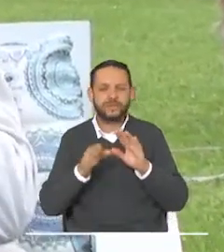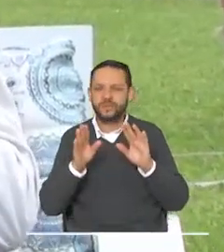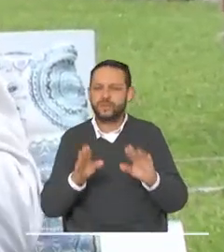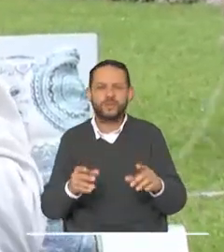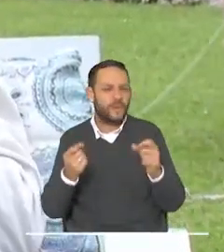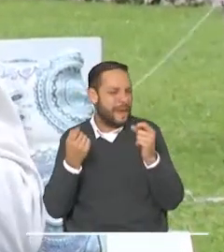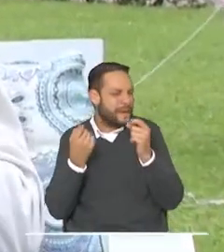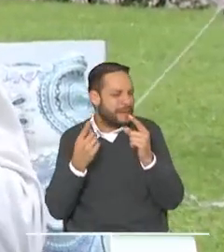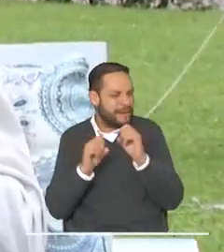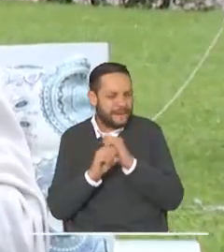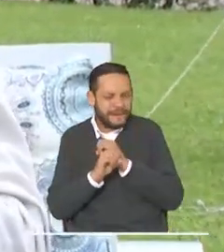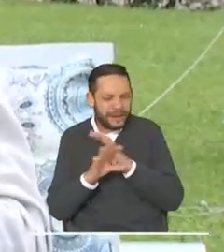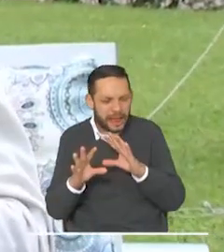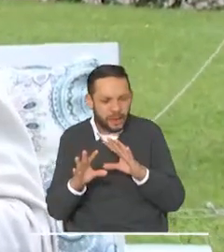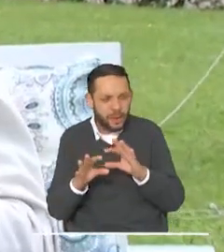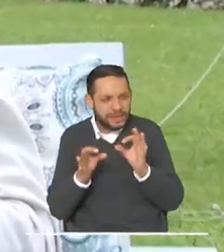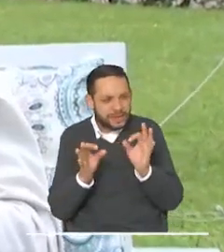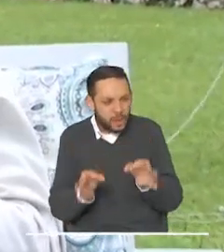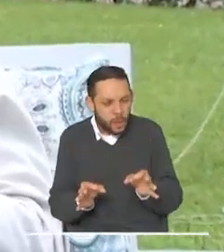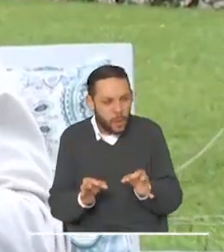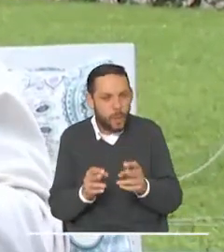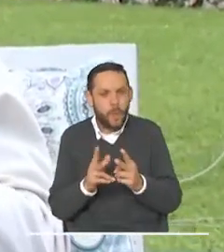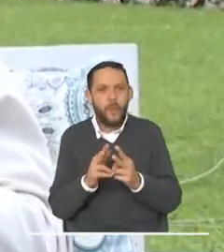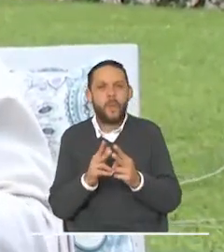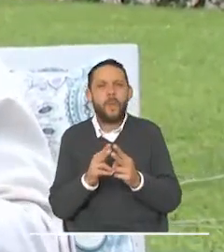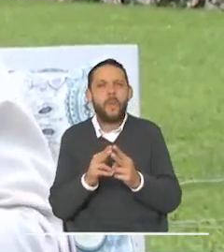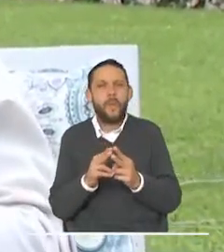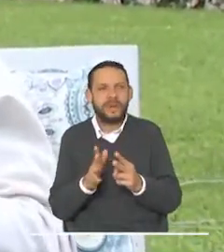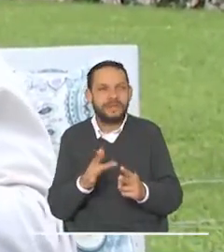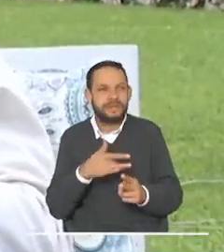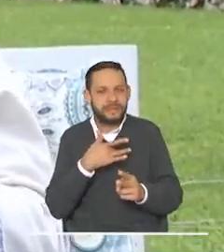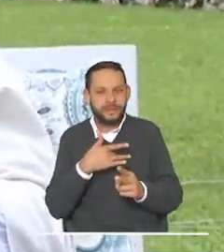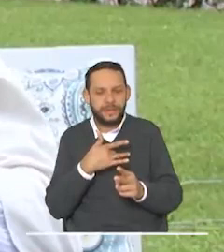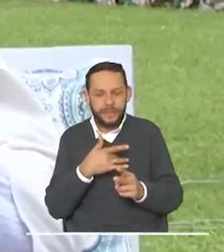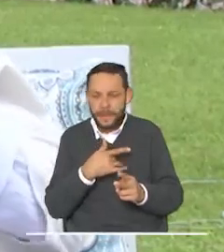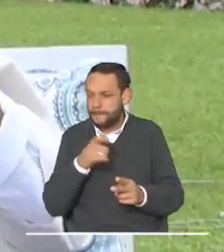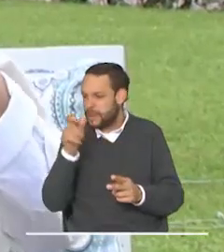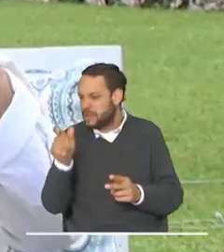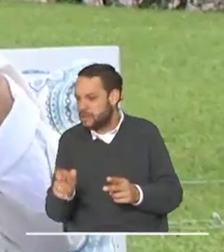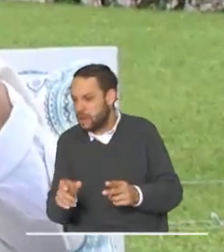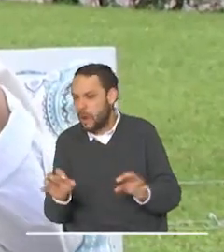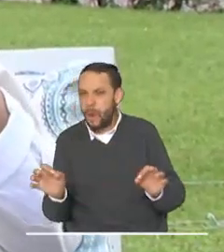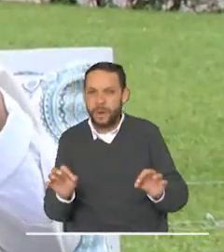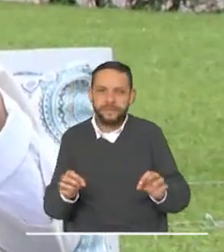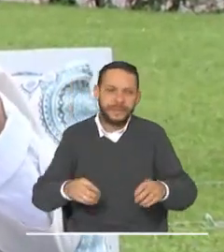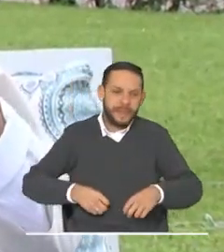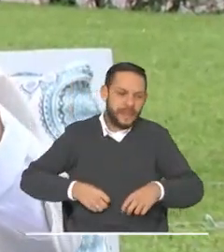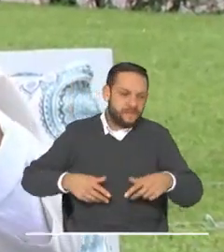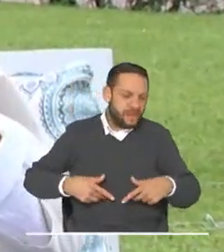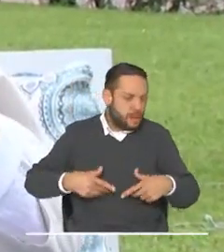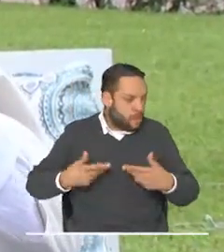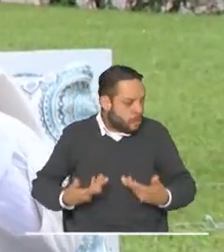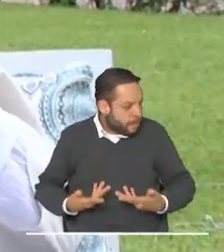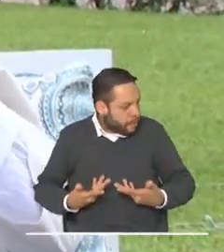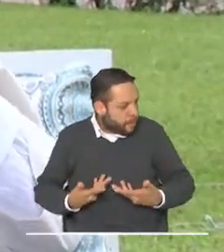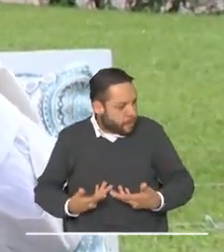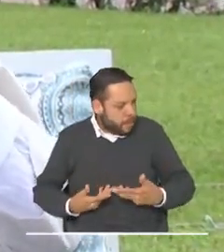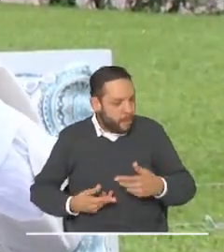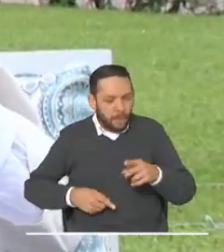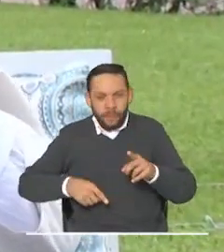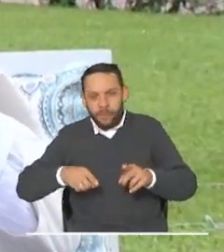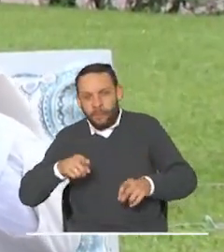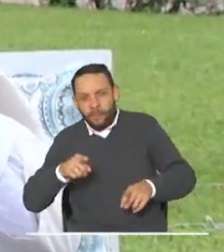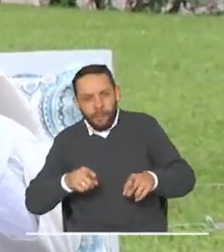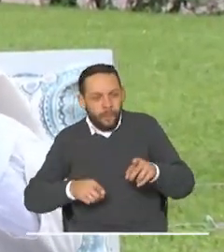Cuál es la situación emocional de vida de lo cotidiano que ustedes